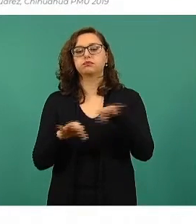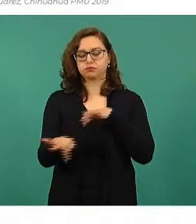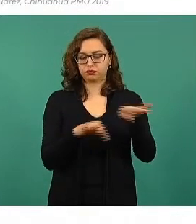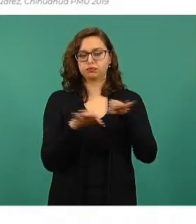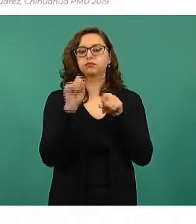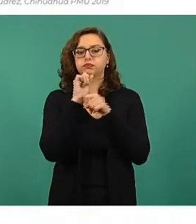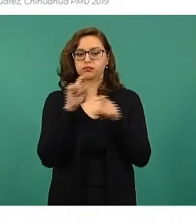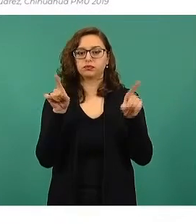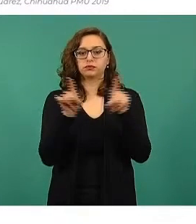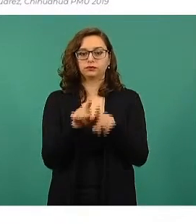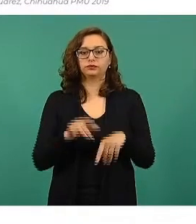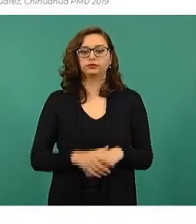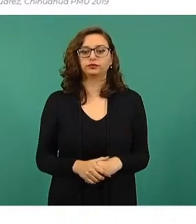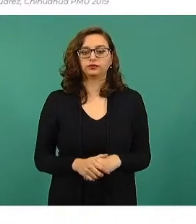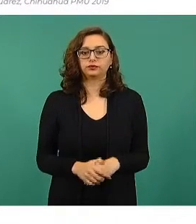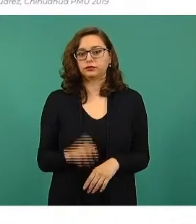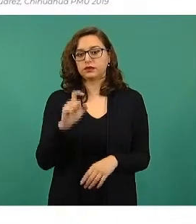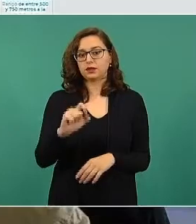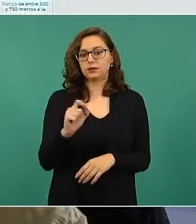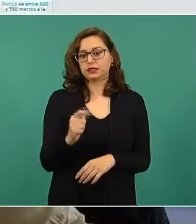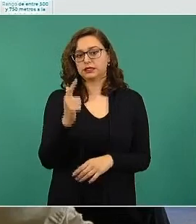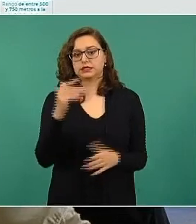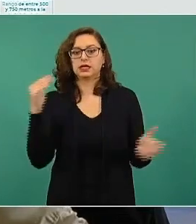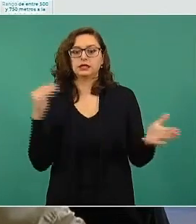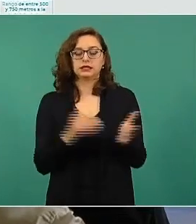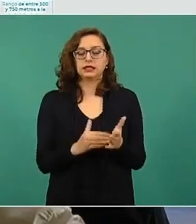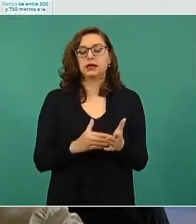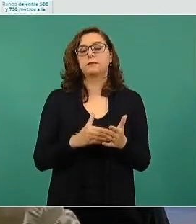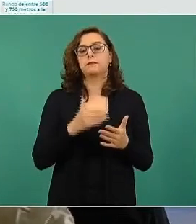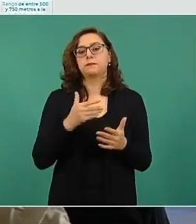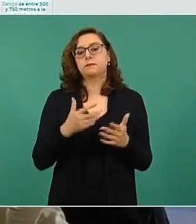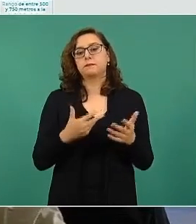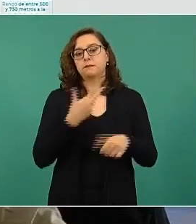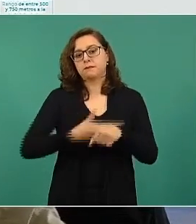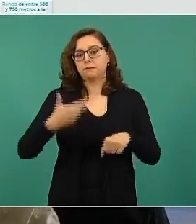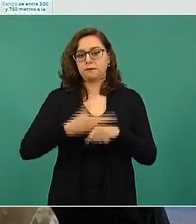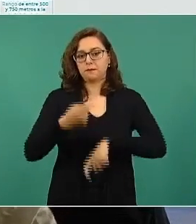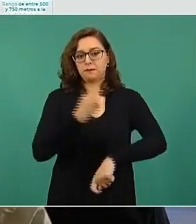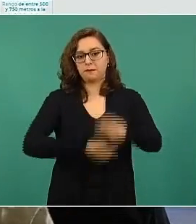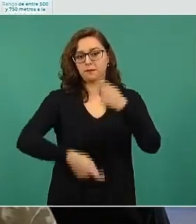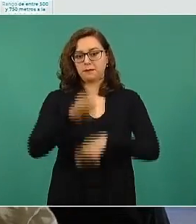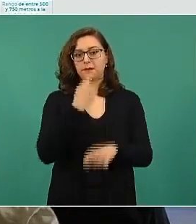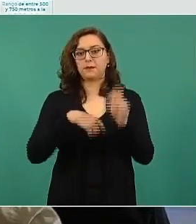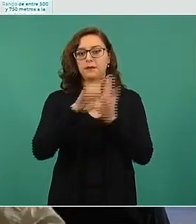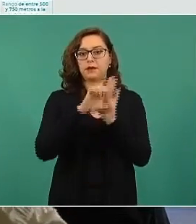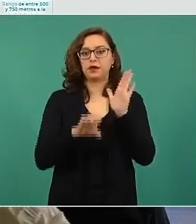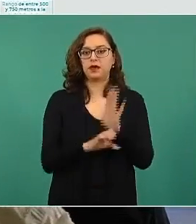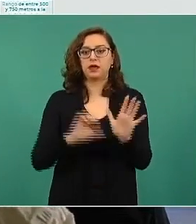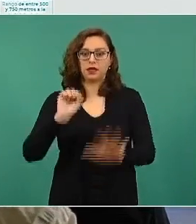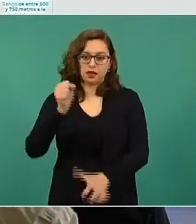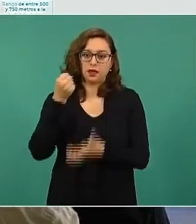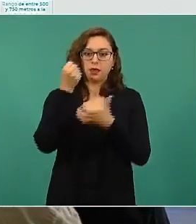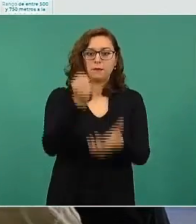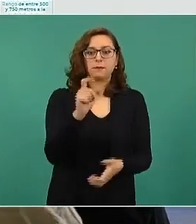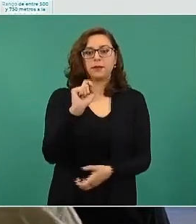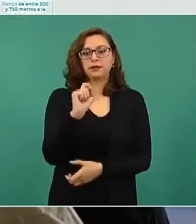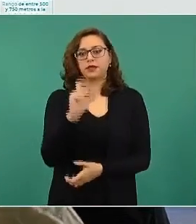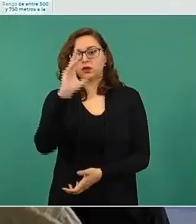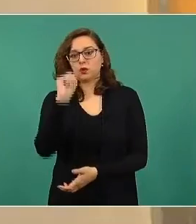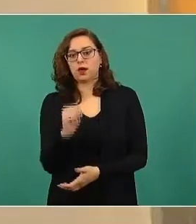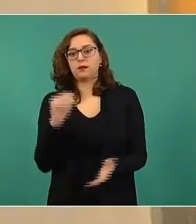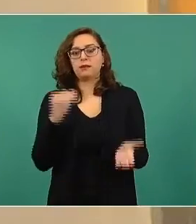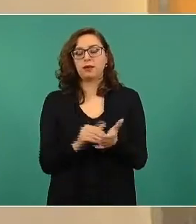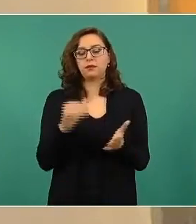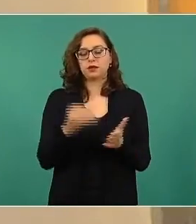27.000 procesos de escrituras públicas, 29.000 millones de pesos invertidos en el programa y una estimación